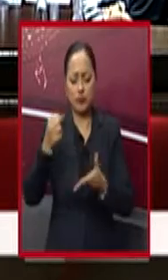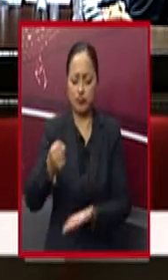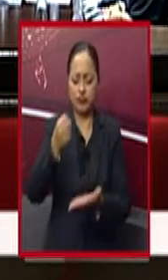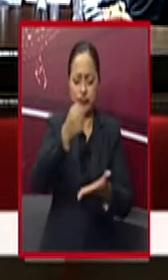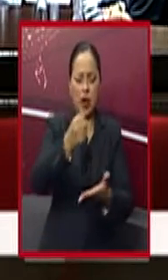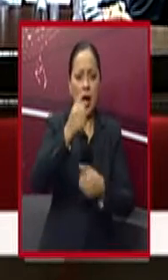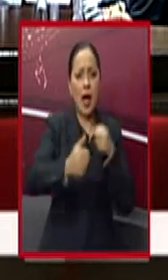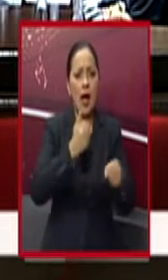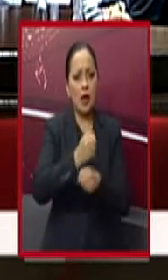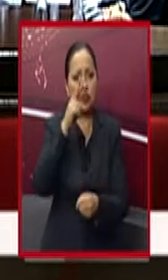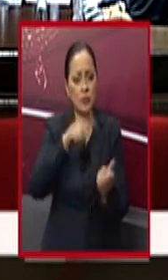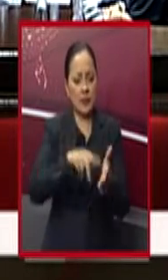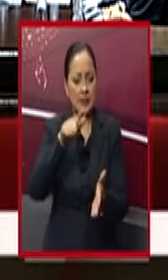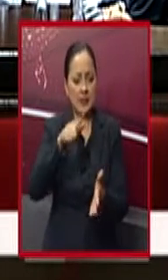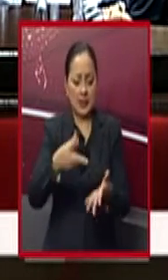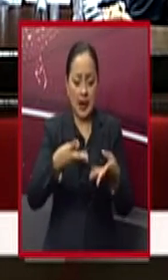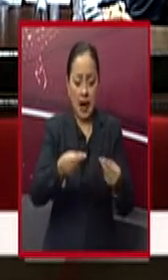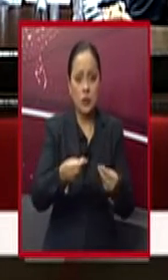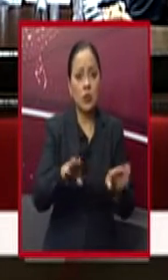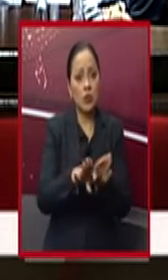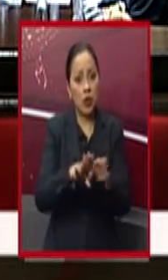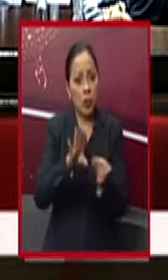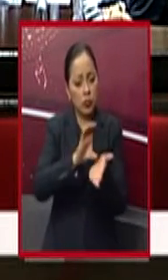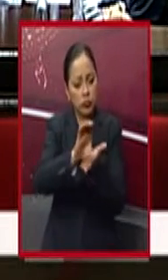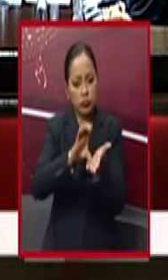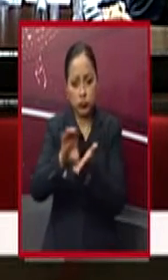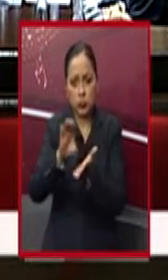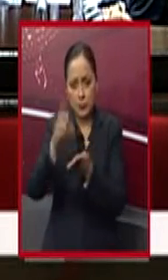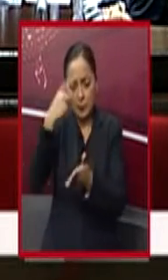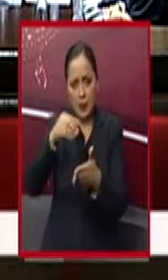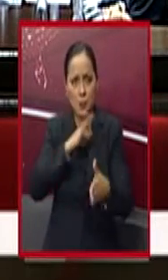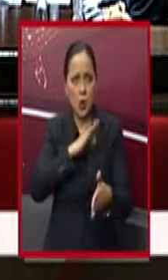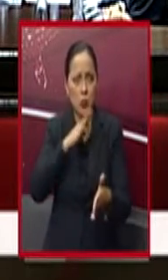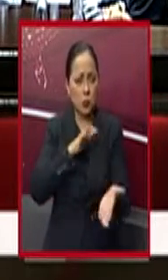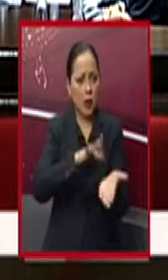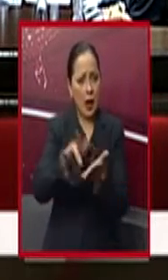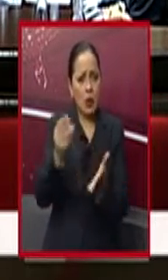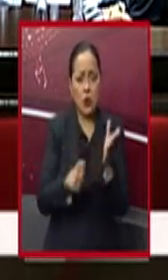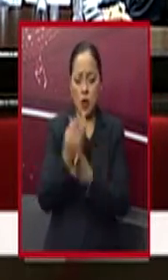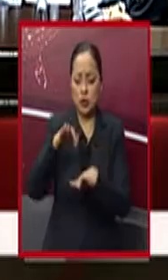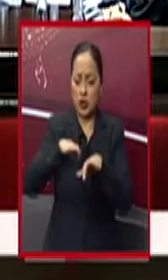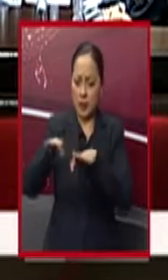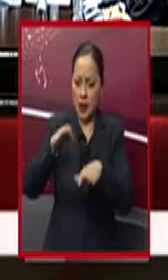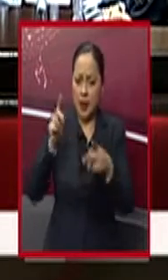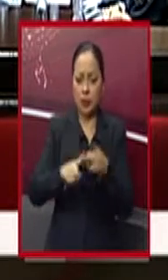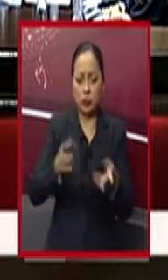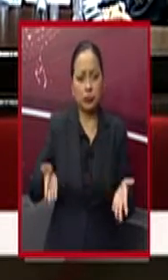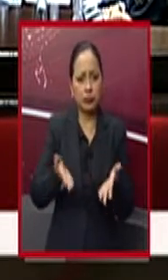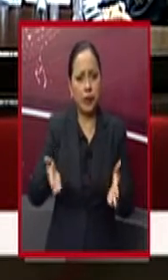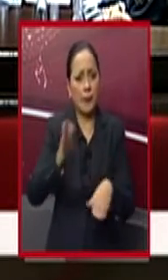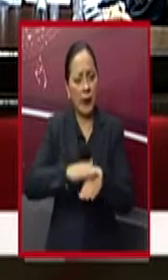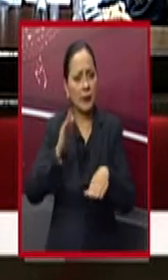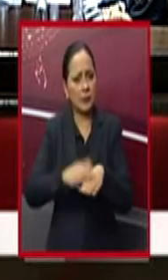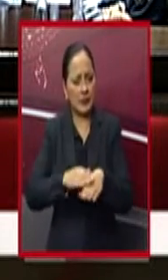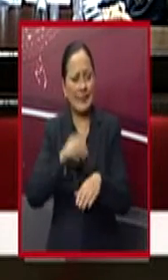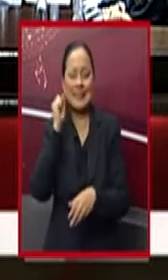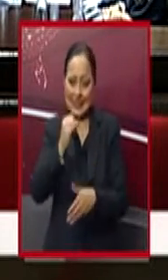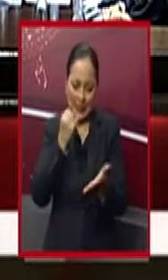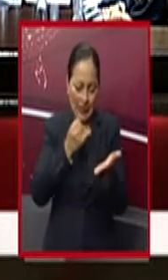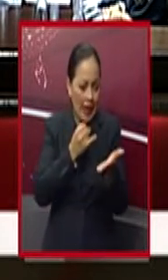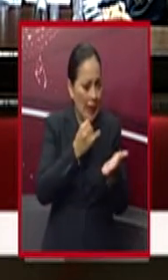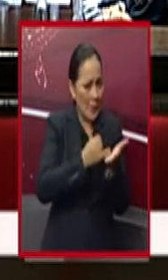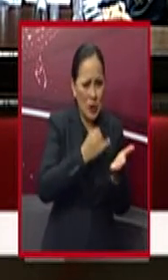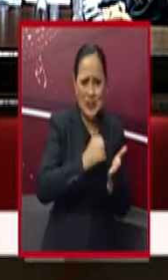económico 2017, que nos permite impulsar el crecimiento y la generación de empleos como hasta ahora, sin nuevos impuestos